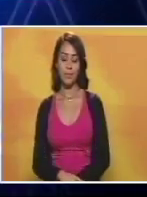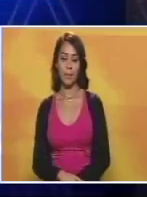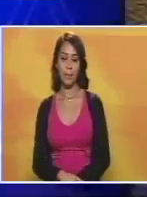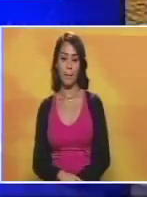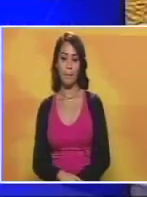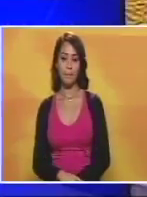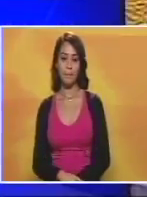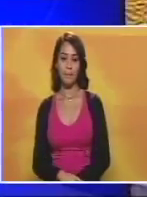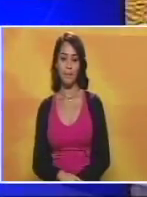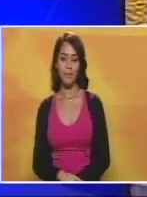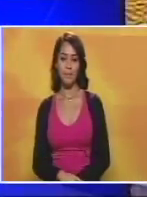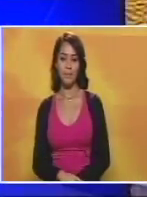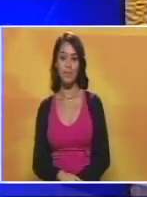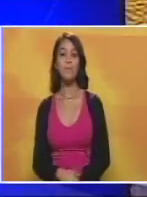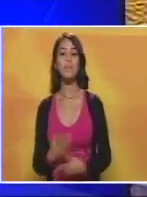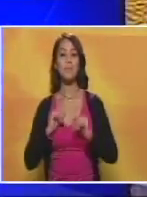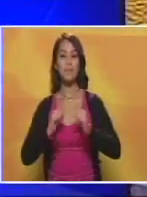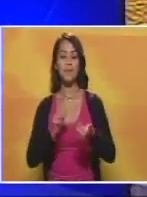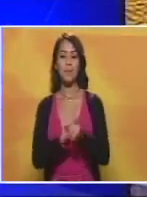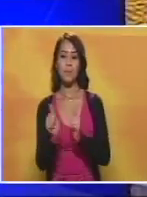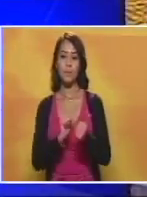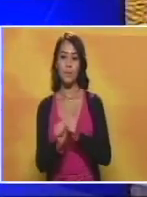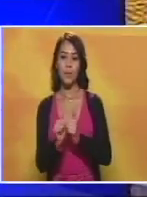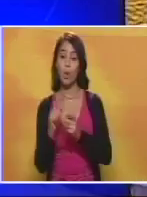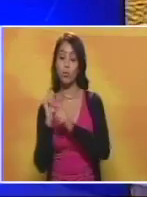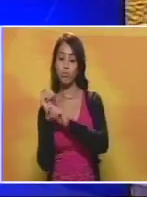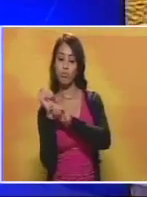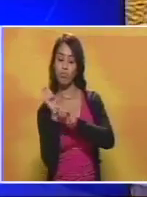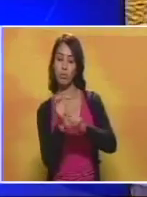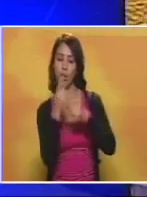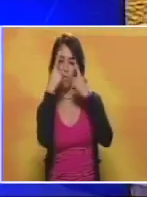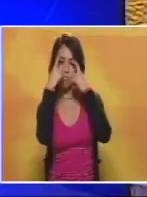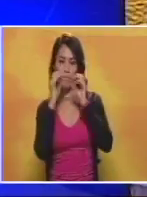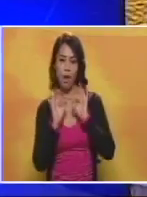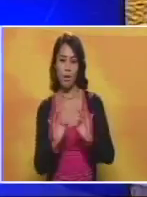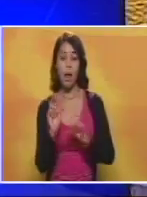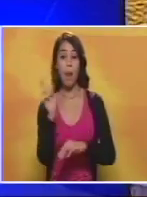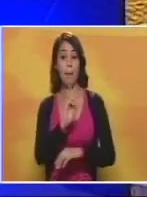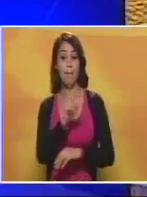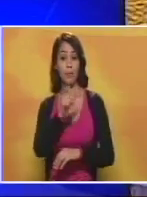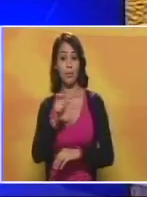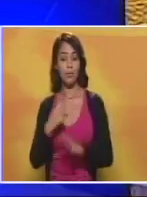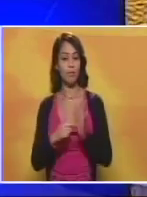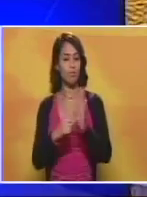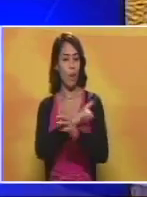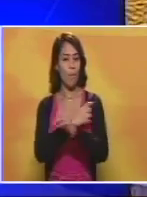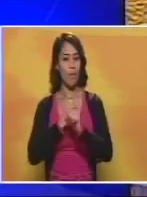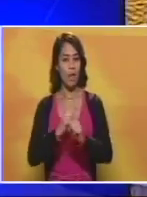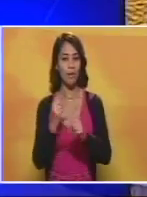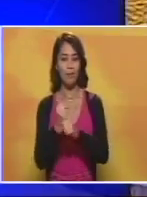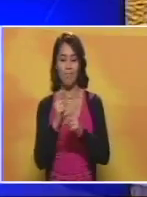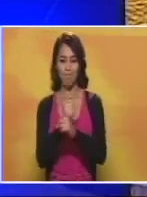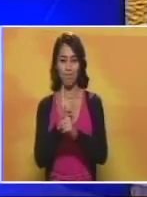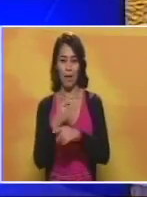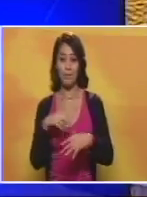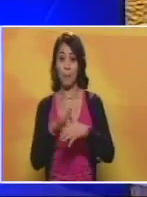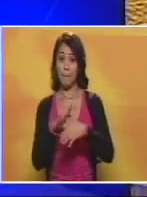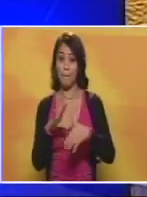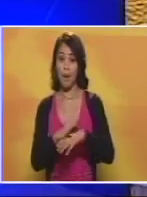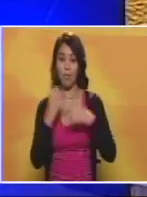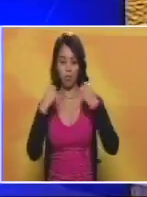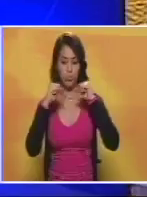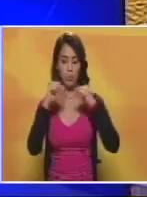y otra que se separa de esa ruta. Manifestó que el candidato a la reelección, Nicolás Maduro, tiene ventaja sobre la oposición, ya que este sí tiene algo que